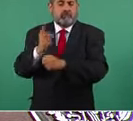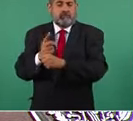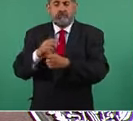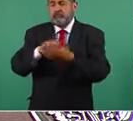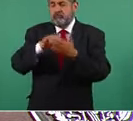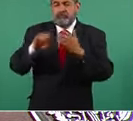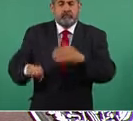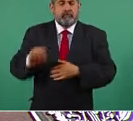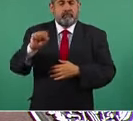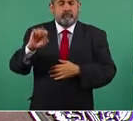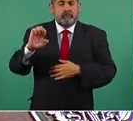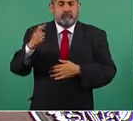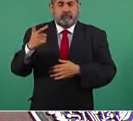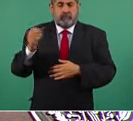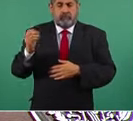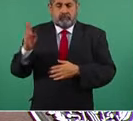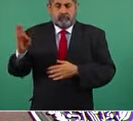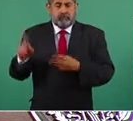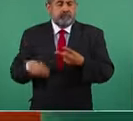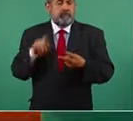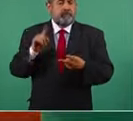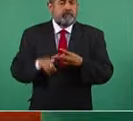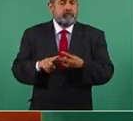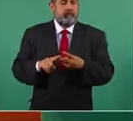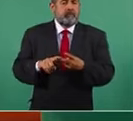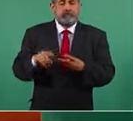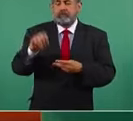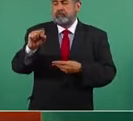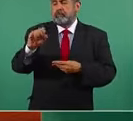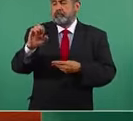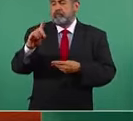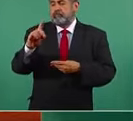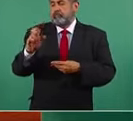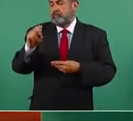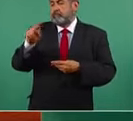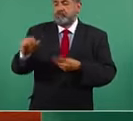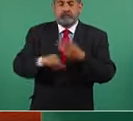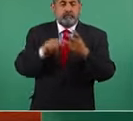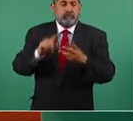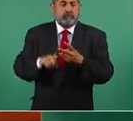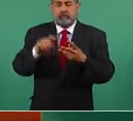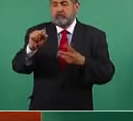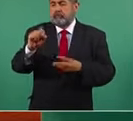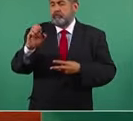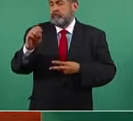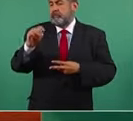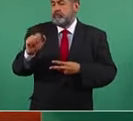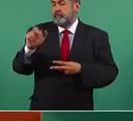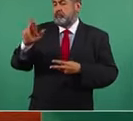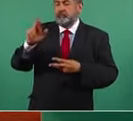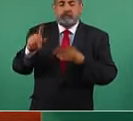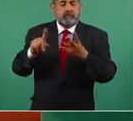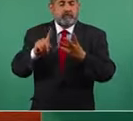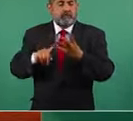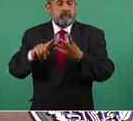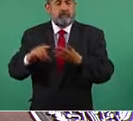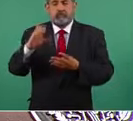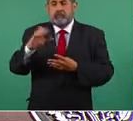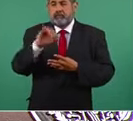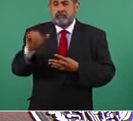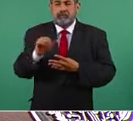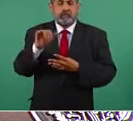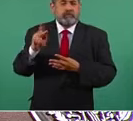Secretaría de Gobernación, la Secretaría de la Defensa Nacional, la Secretaría de Marina, la Consejería Jurídica